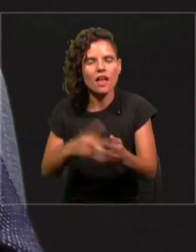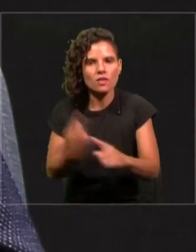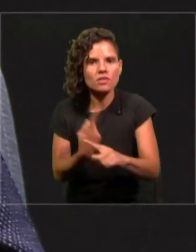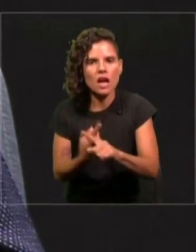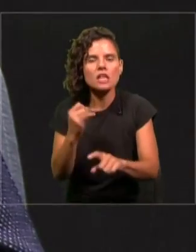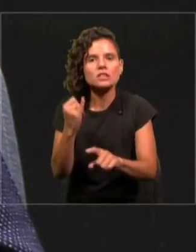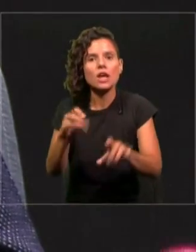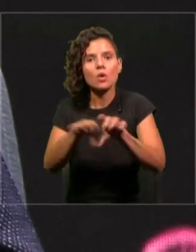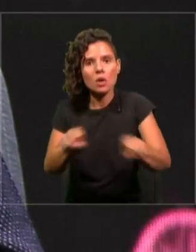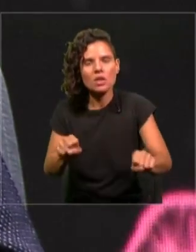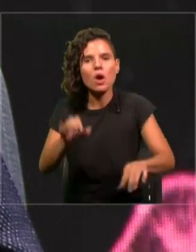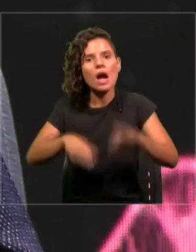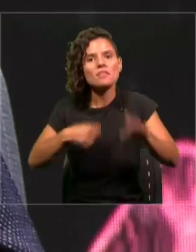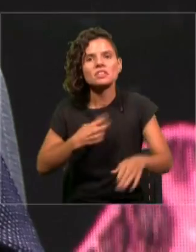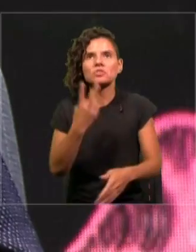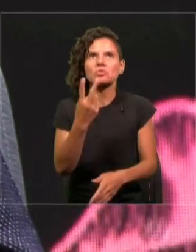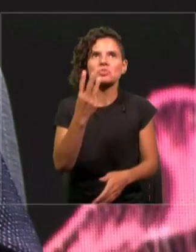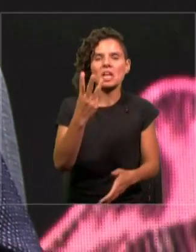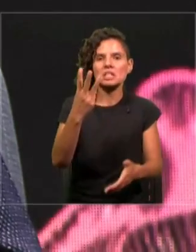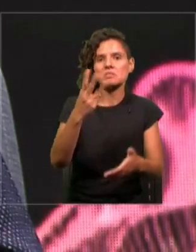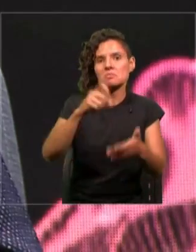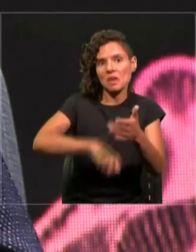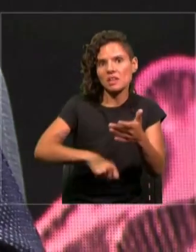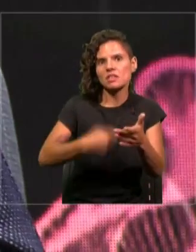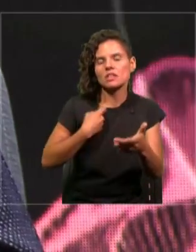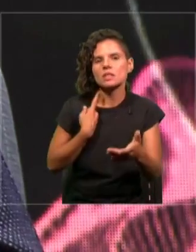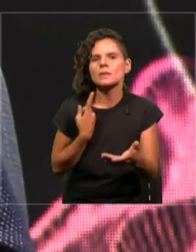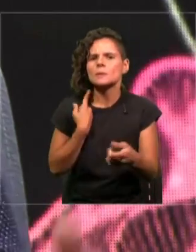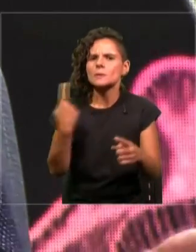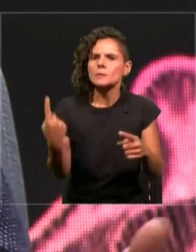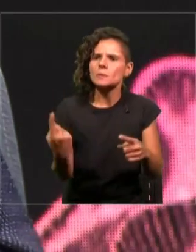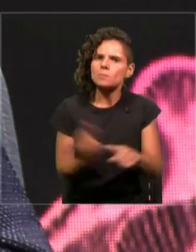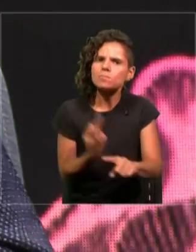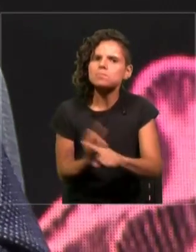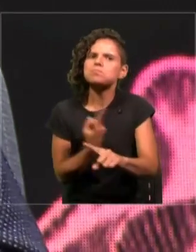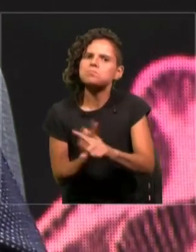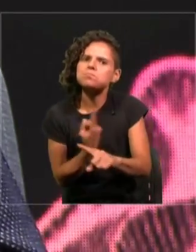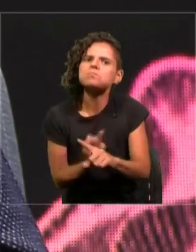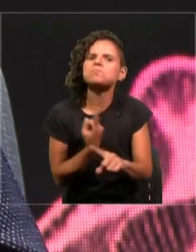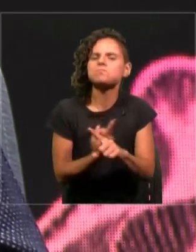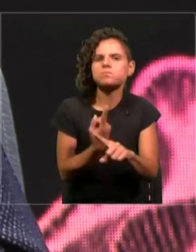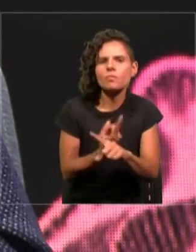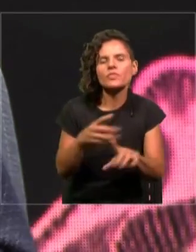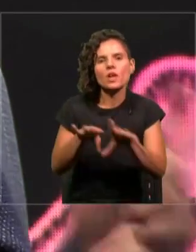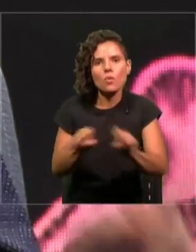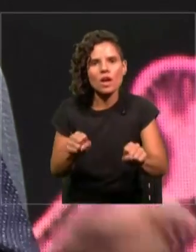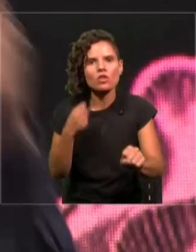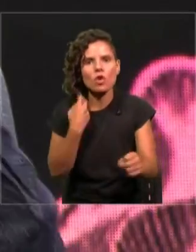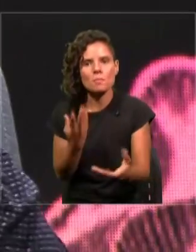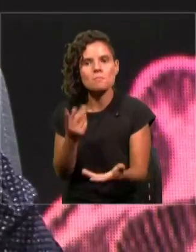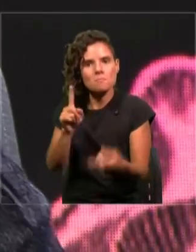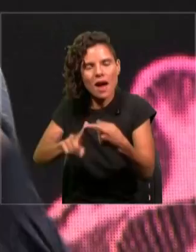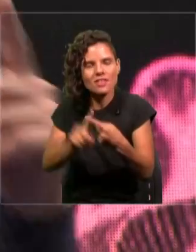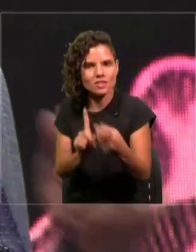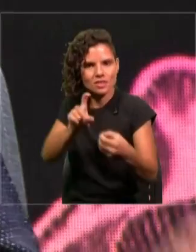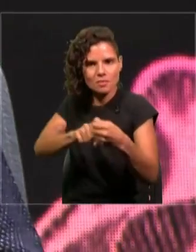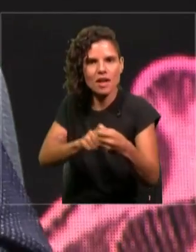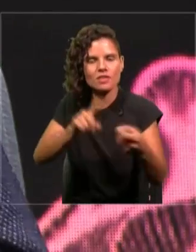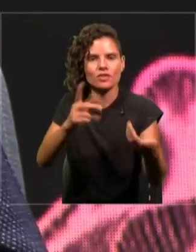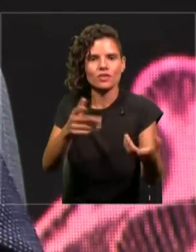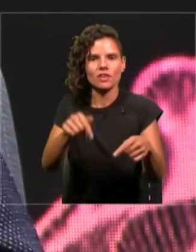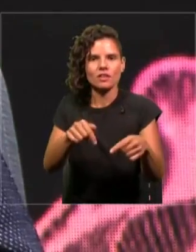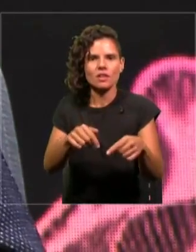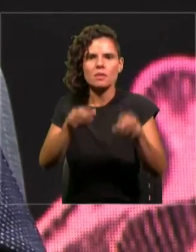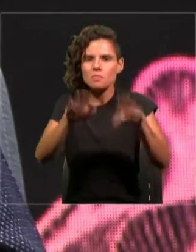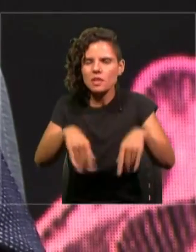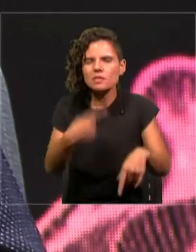a lo mejor 2, 3, 4 meses en la frontera pactando y negociando con los mapuches, siendo parte de esos protocolos. Creo que esa fue la crítica que le sucedió a